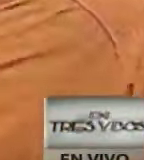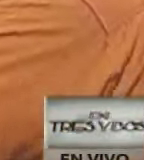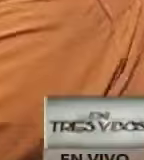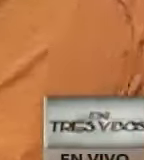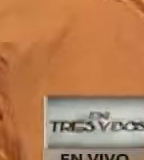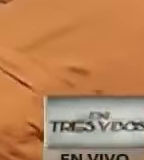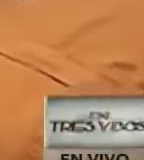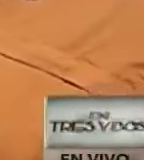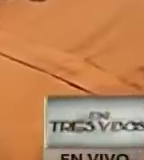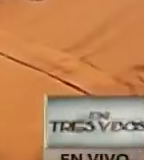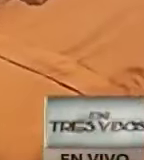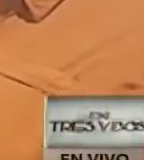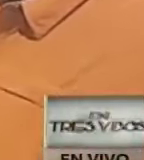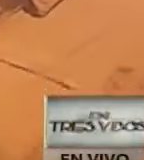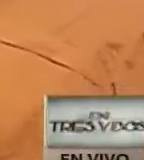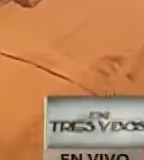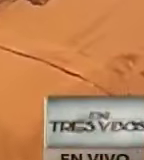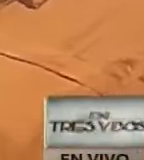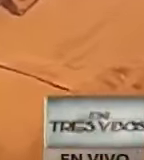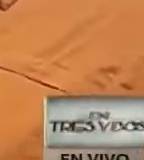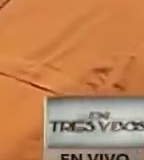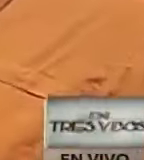este momento me